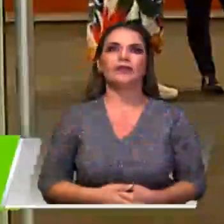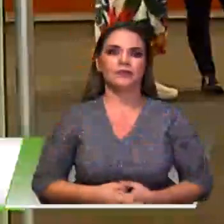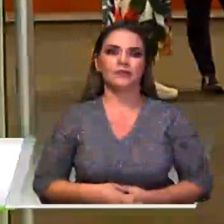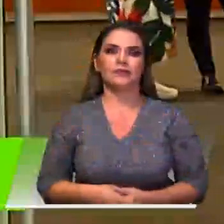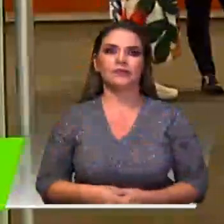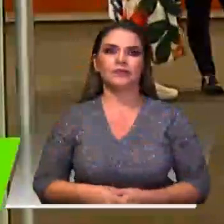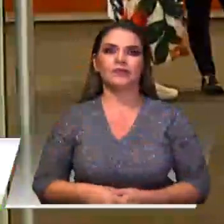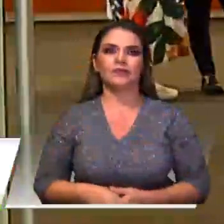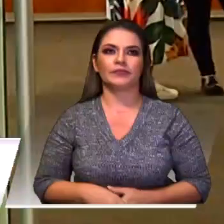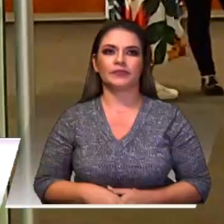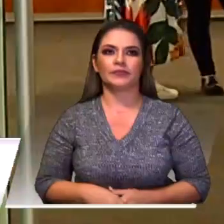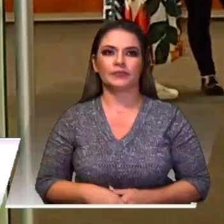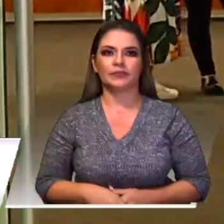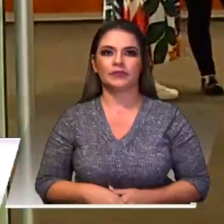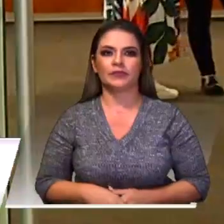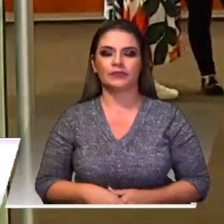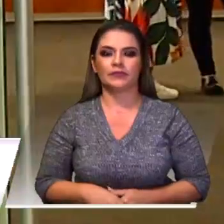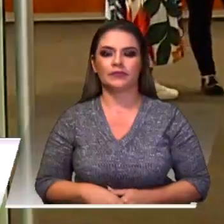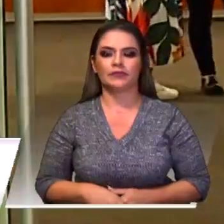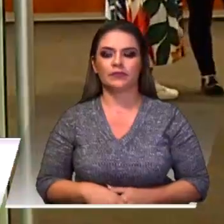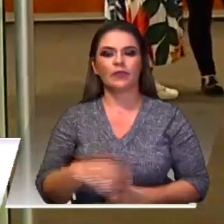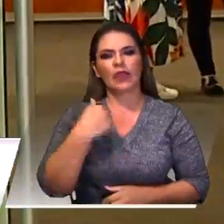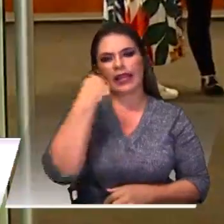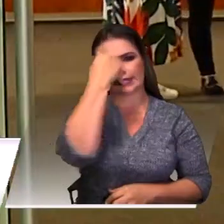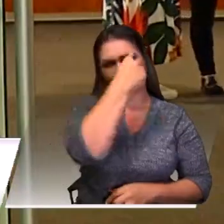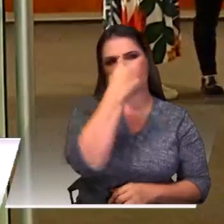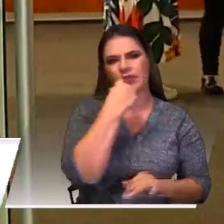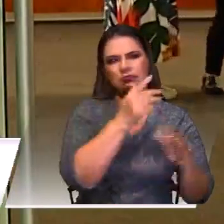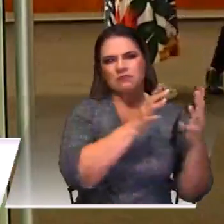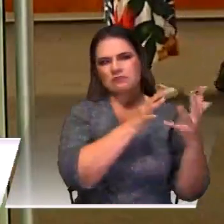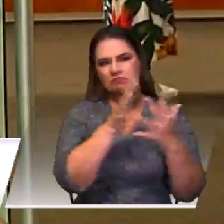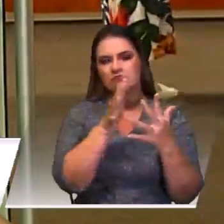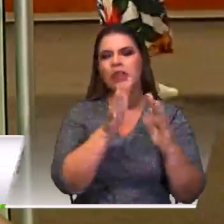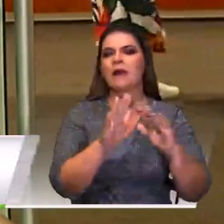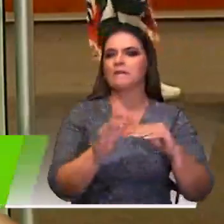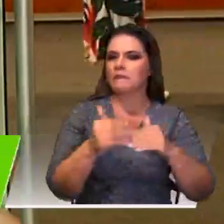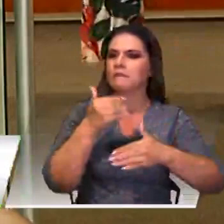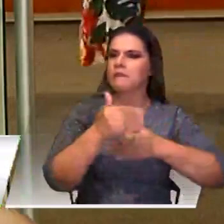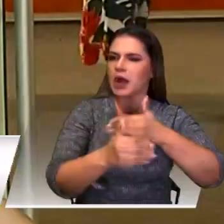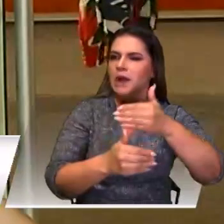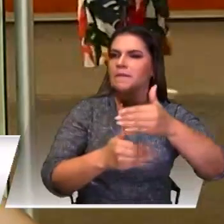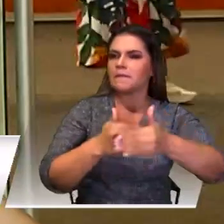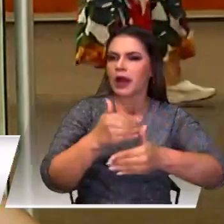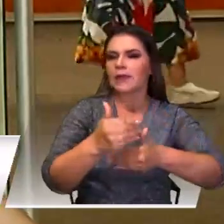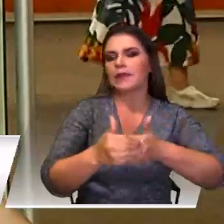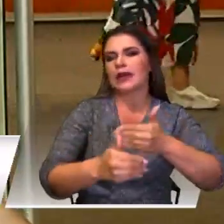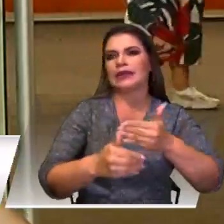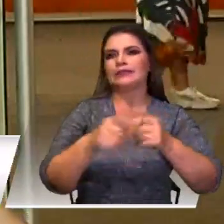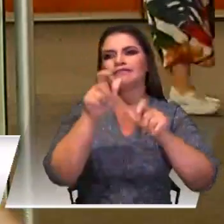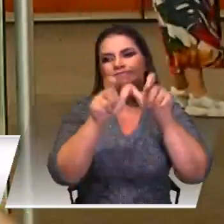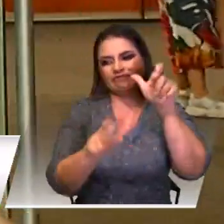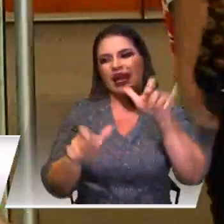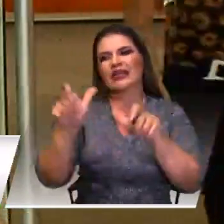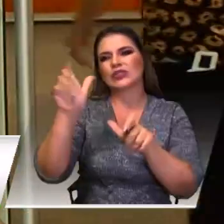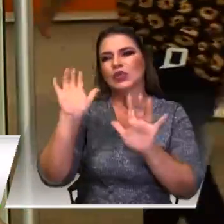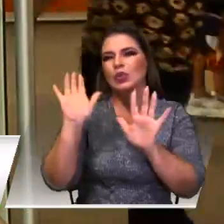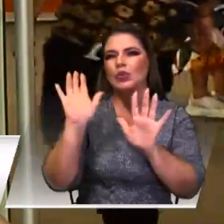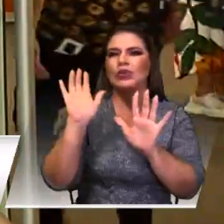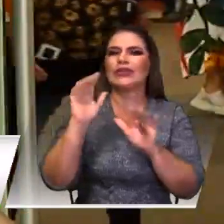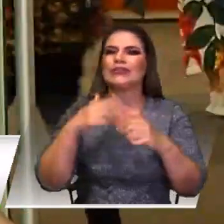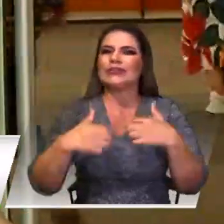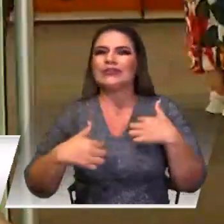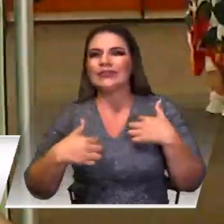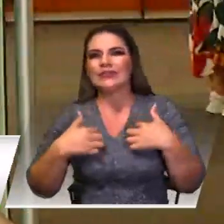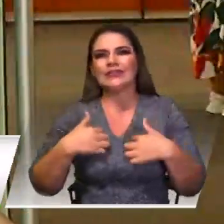que la reactivación se viene dando desde el mes de septiembre, ha sido un poco lenta. Sabemos que la gente